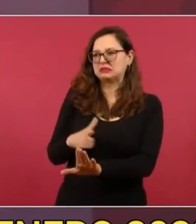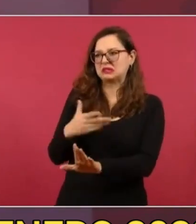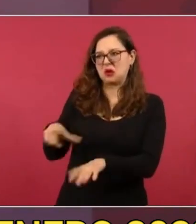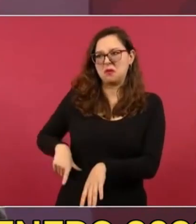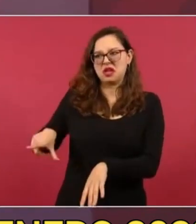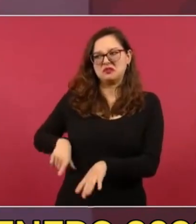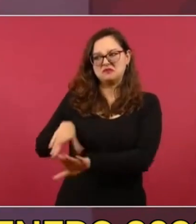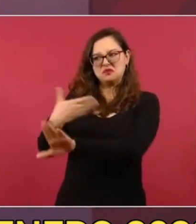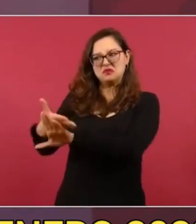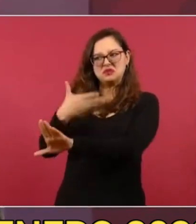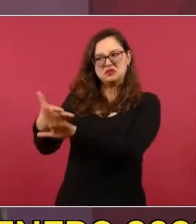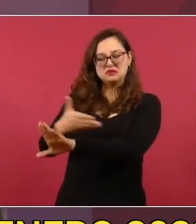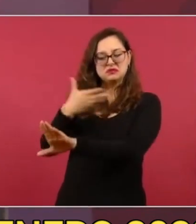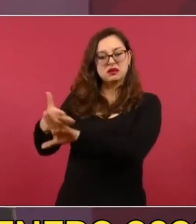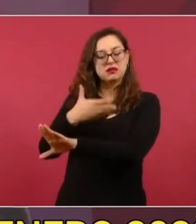a